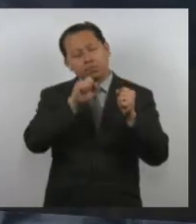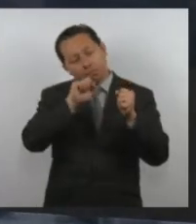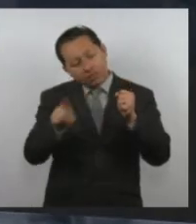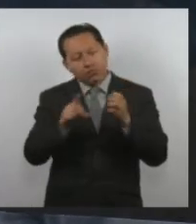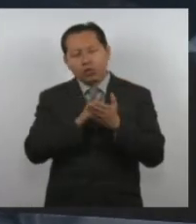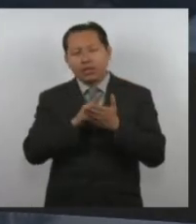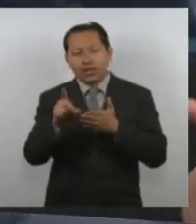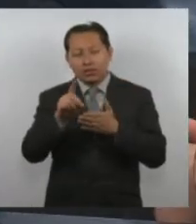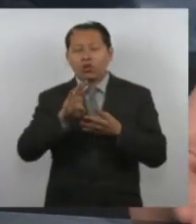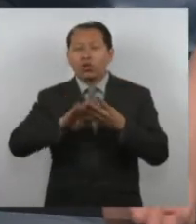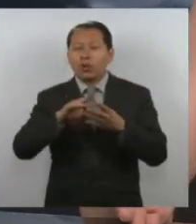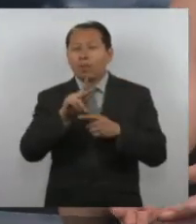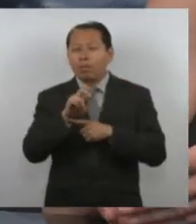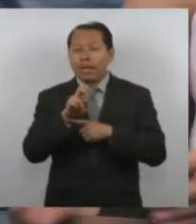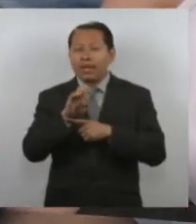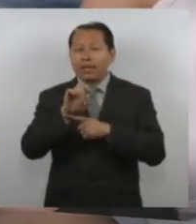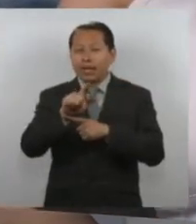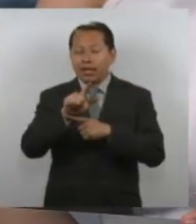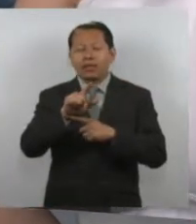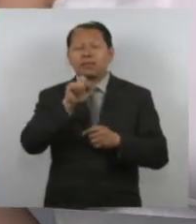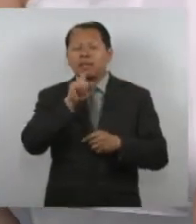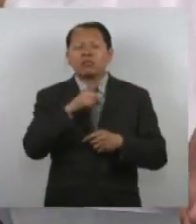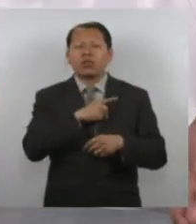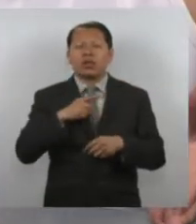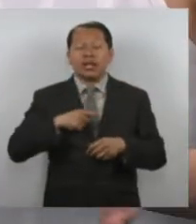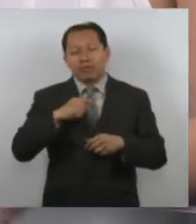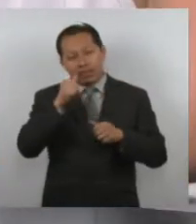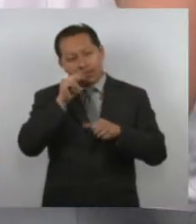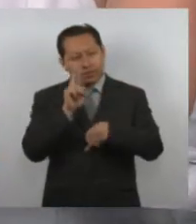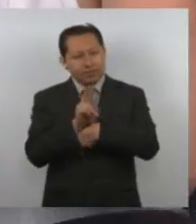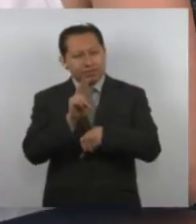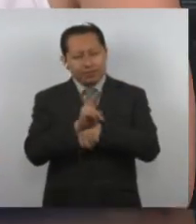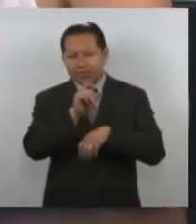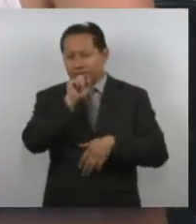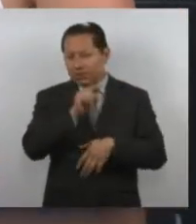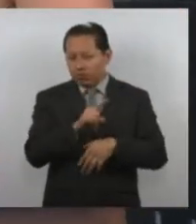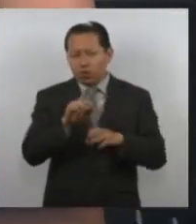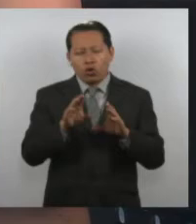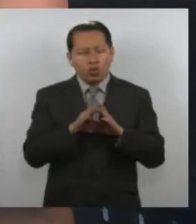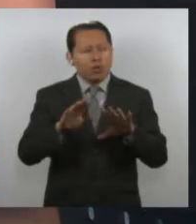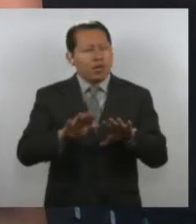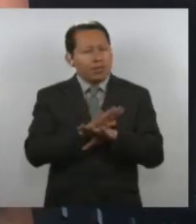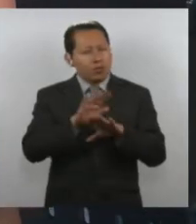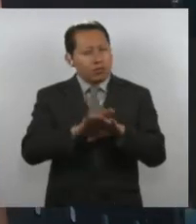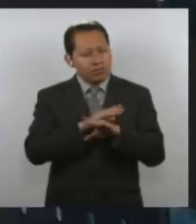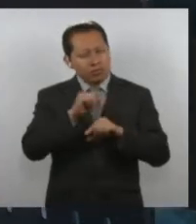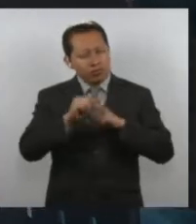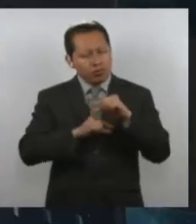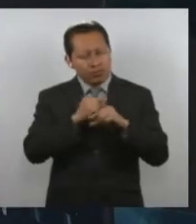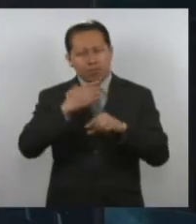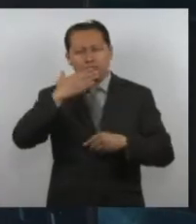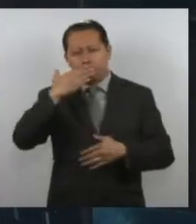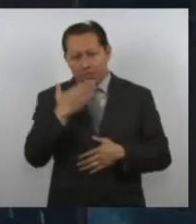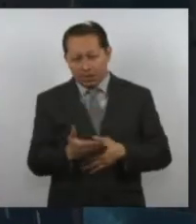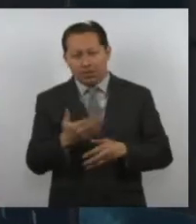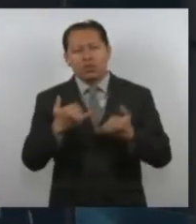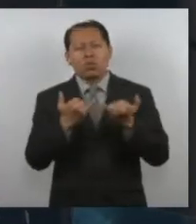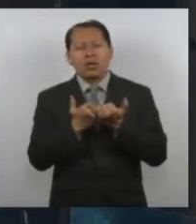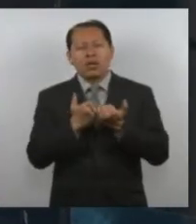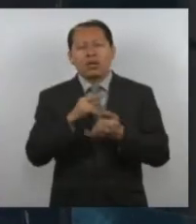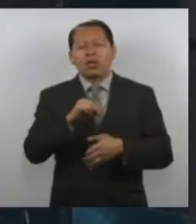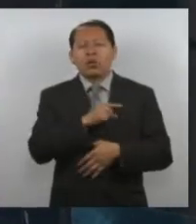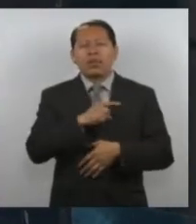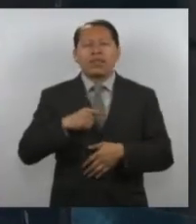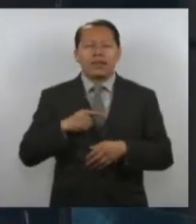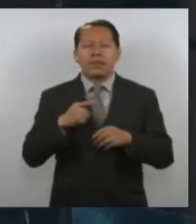penal, porque precisamente hay que observar que transite estos cambios para bien, ¿sí? Y que no vaya a haber